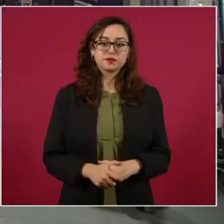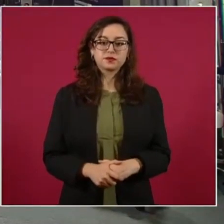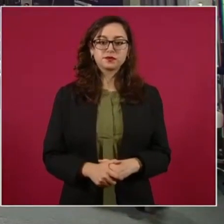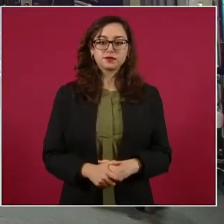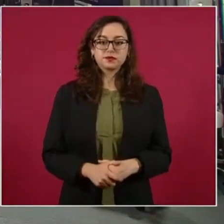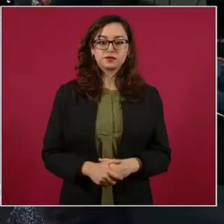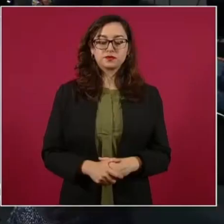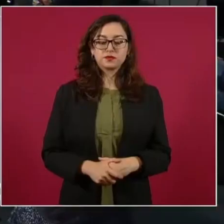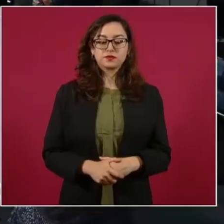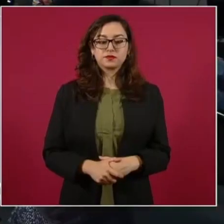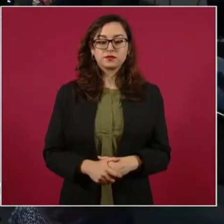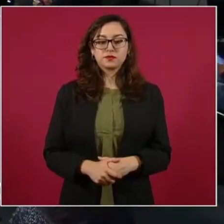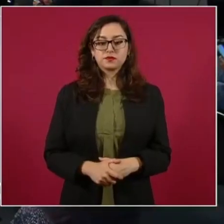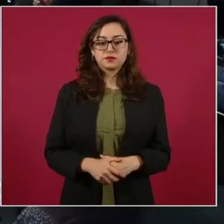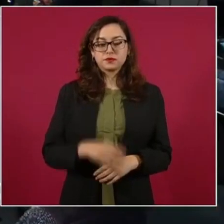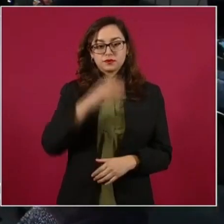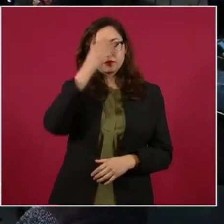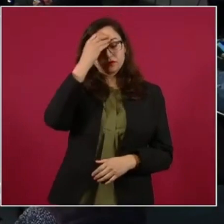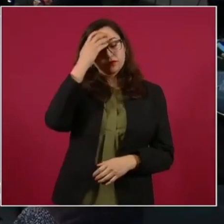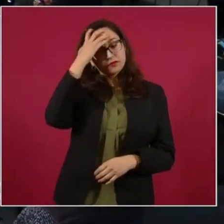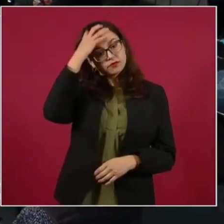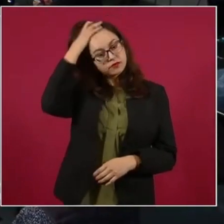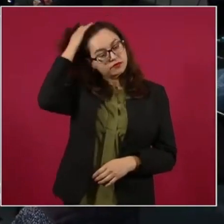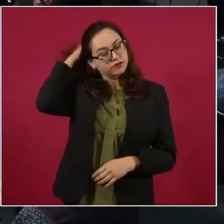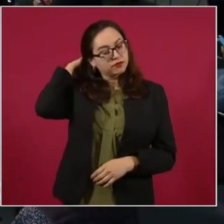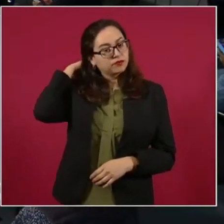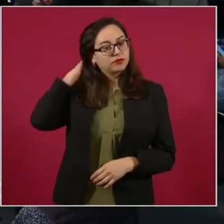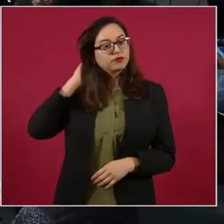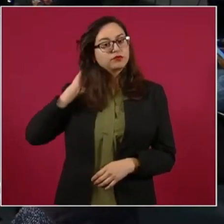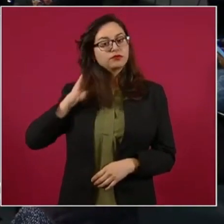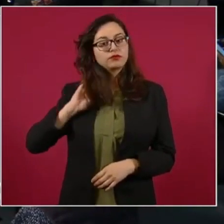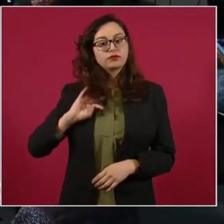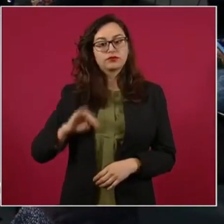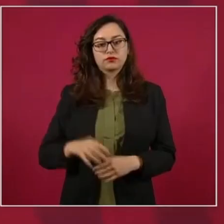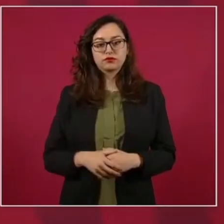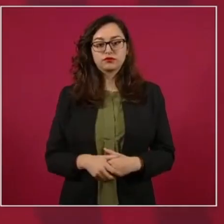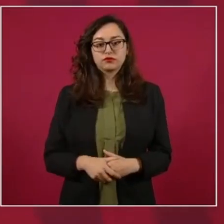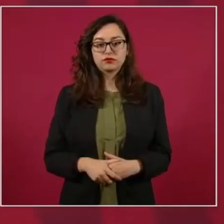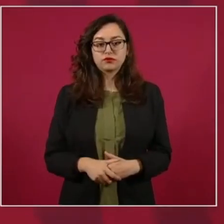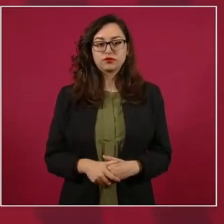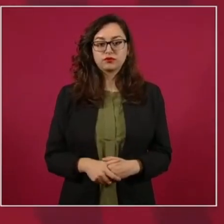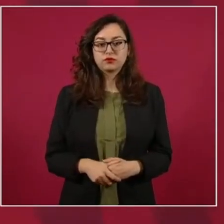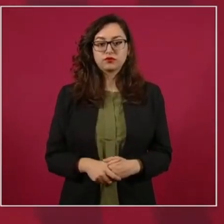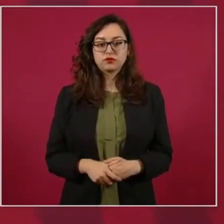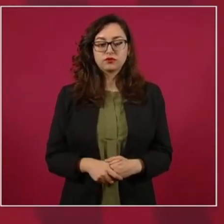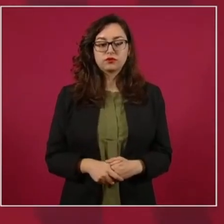Armas a Ucrania es moralmente aceptable para que... No creo que el Papa haya dicho eso.